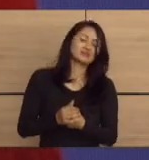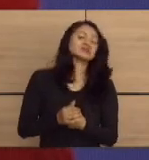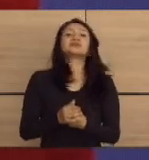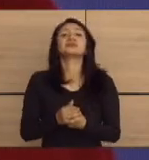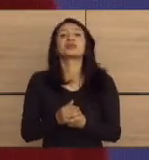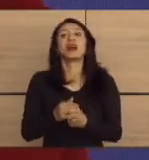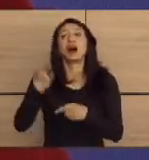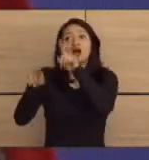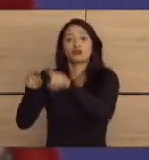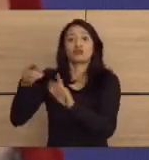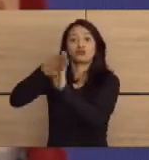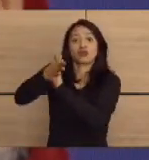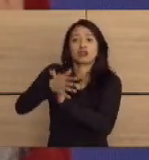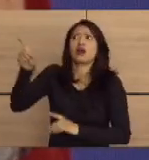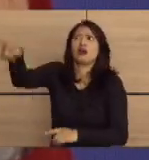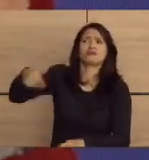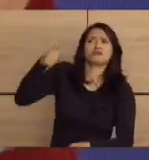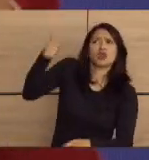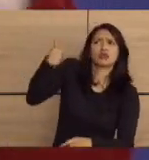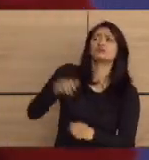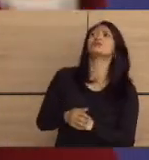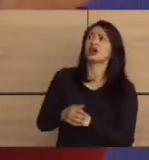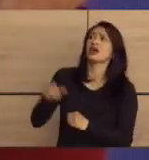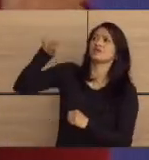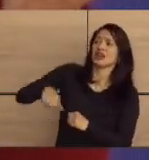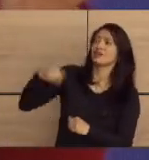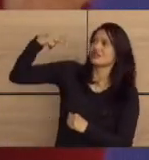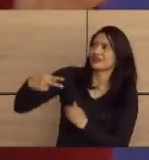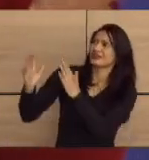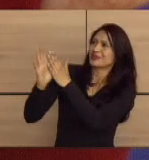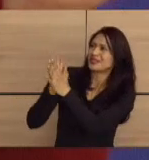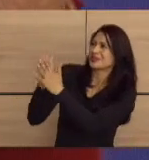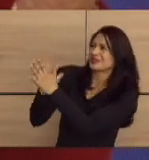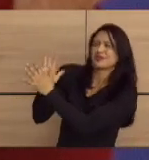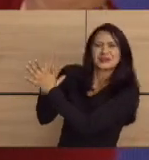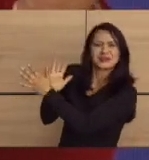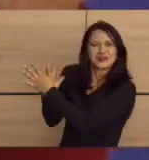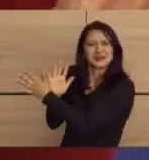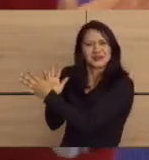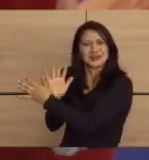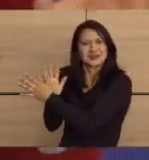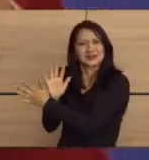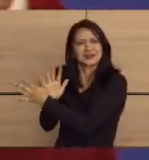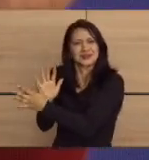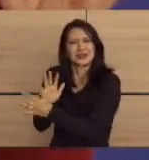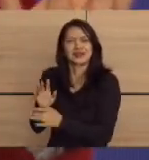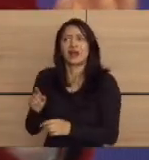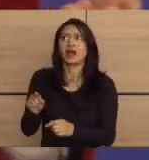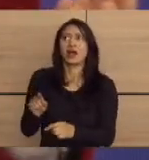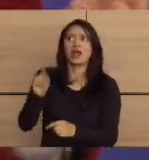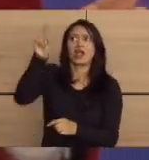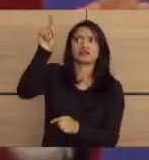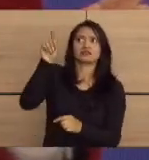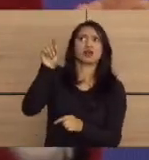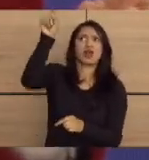buenos y malos, fatales, ¿ya? Las historias que dicen que siempre son los de arriba y los de abajo y no